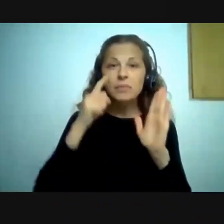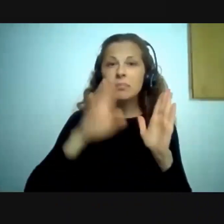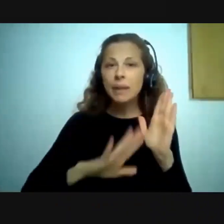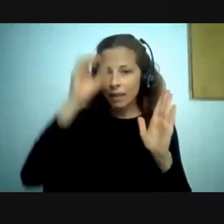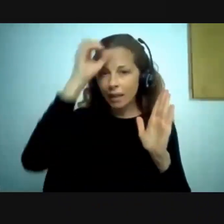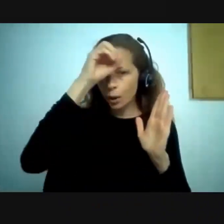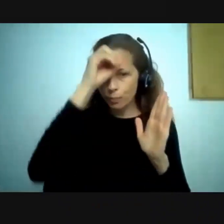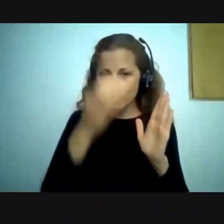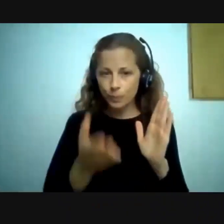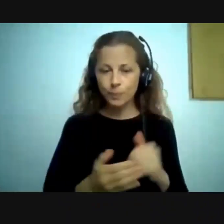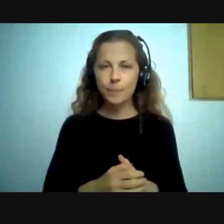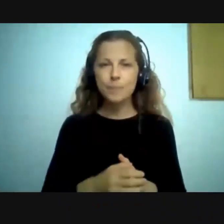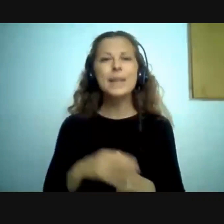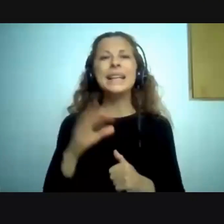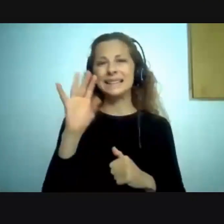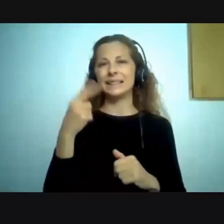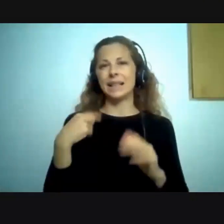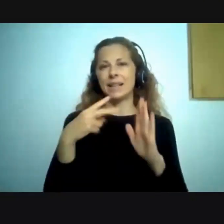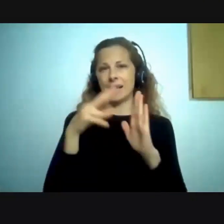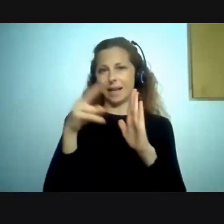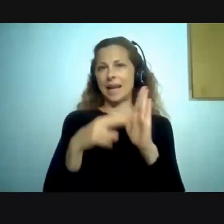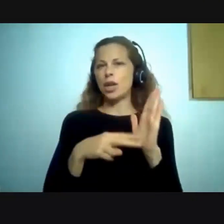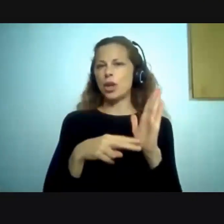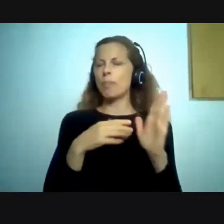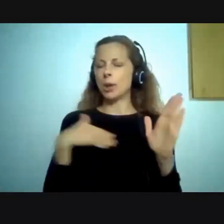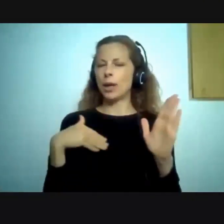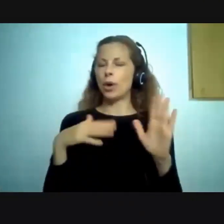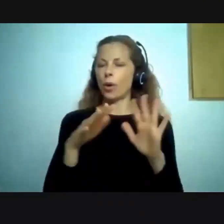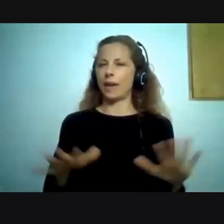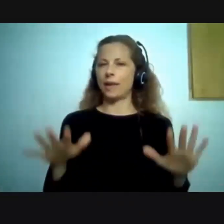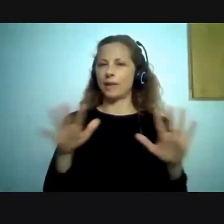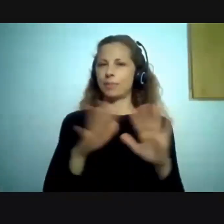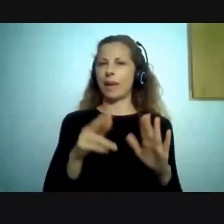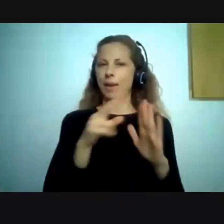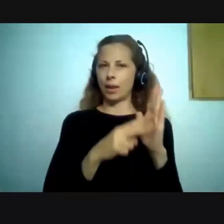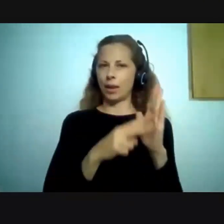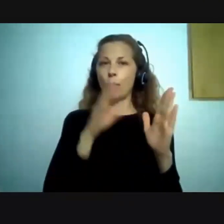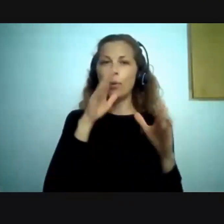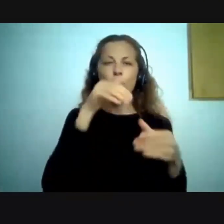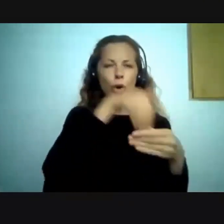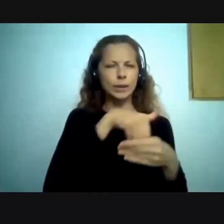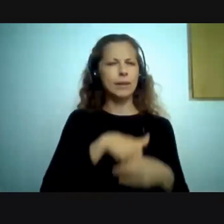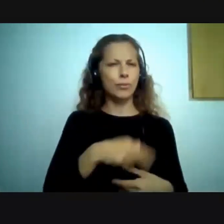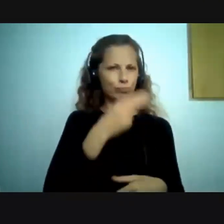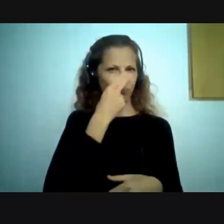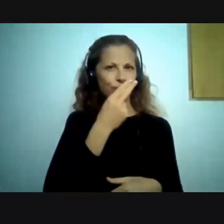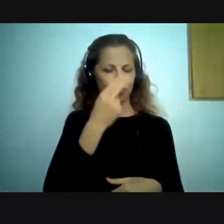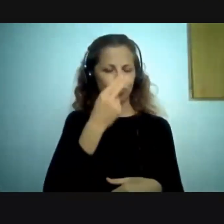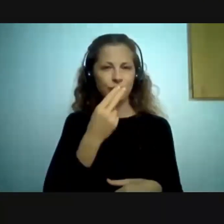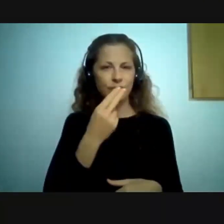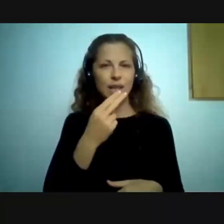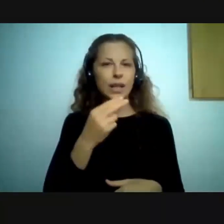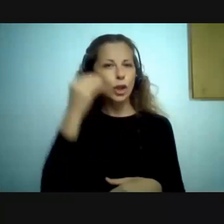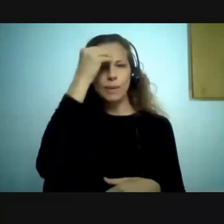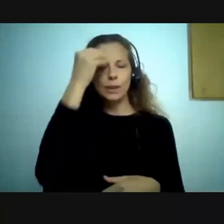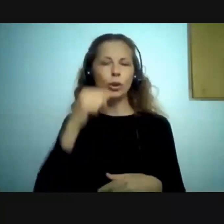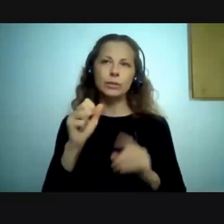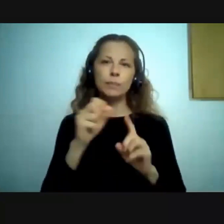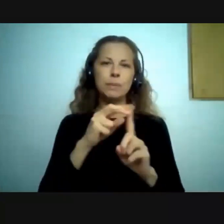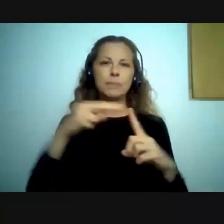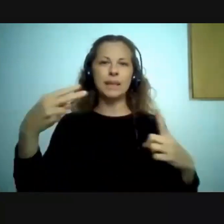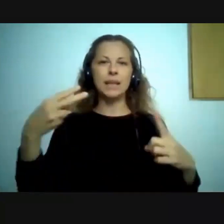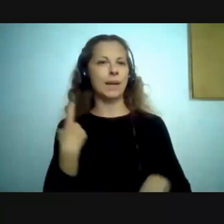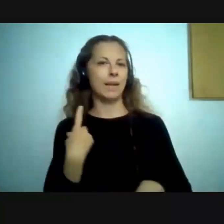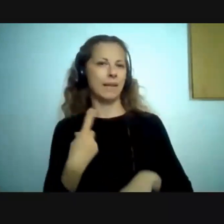he leído, pero quiero hacerlo más despacio porque evidentemente tiene un contenido muy interesante. Yo creo que es un cambio de perspectiva fundamental,